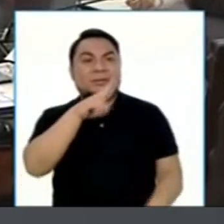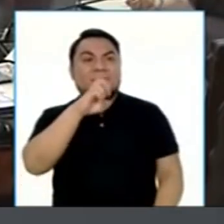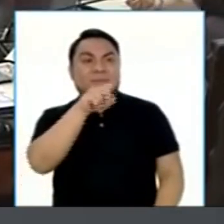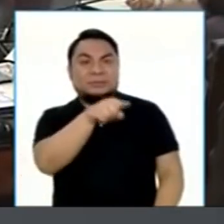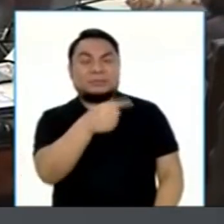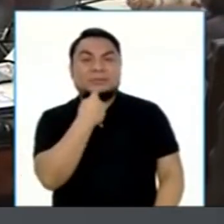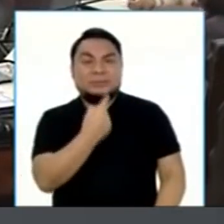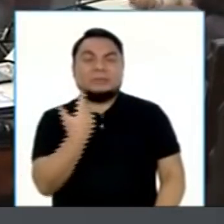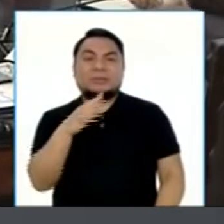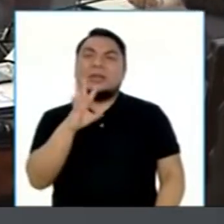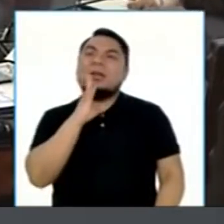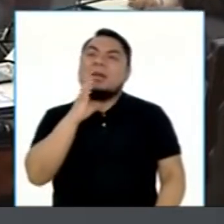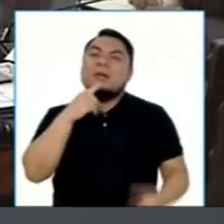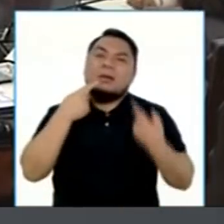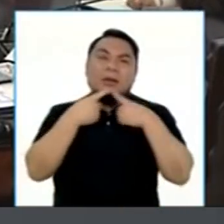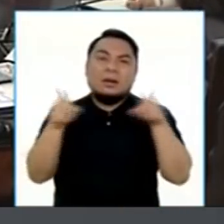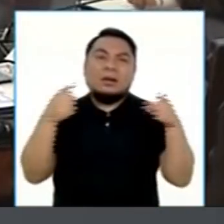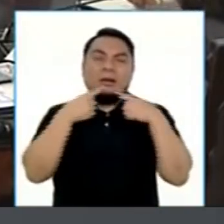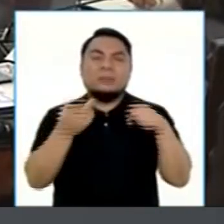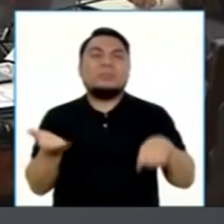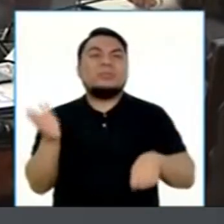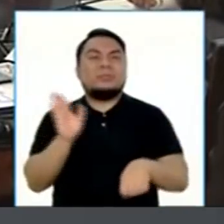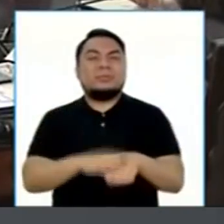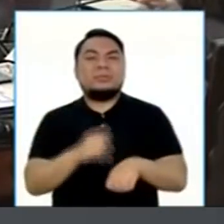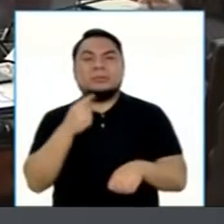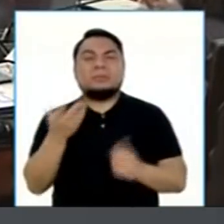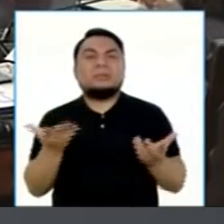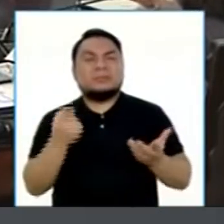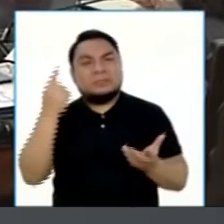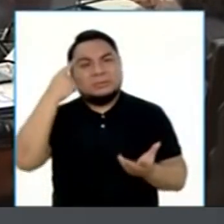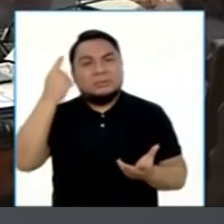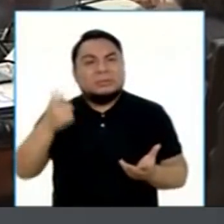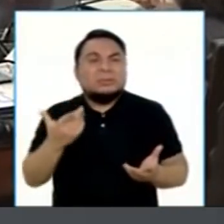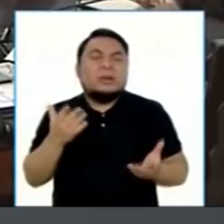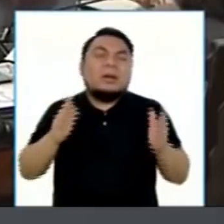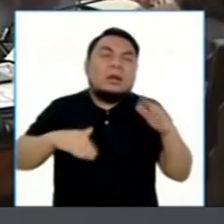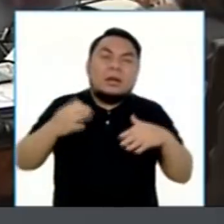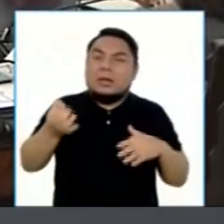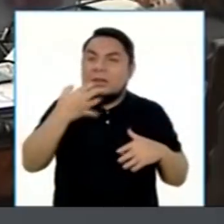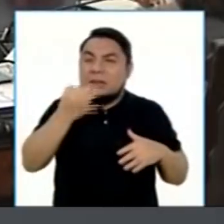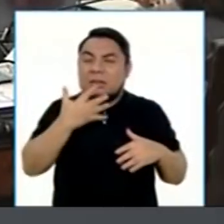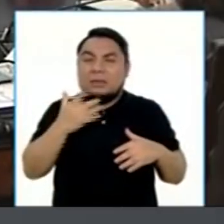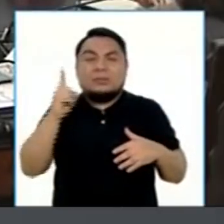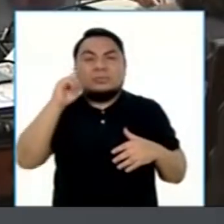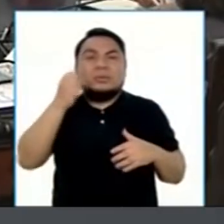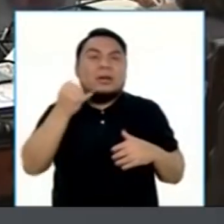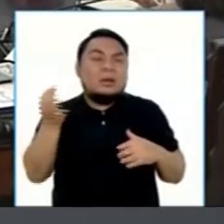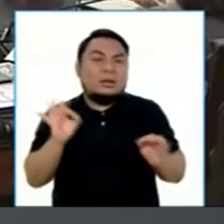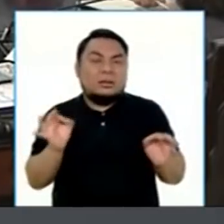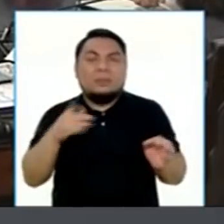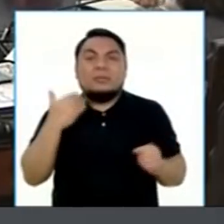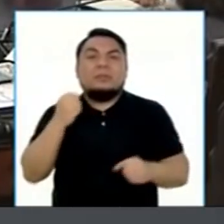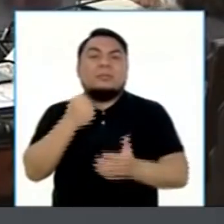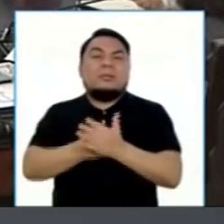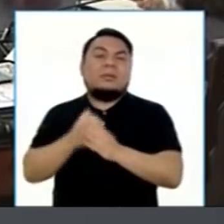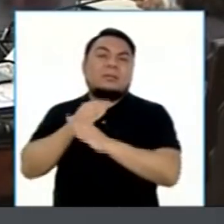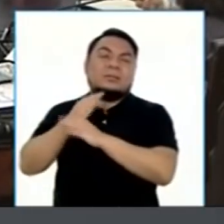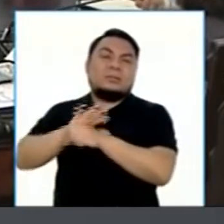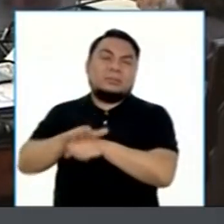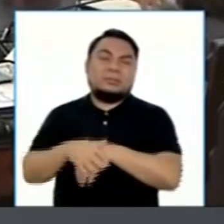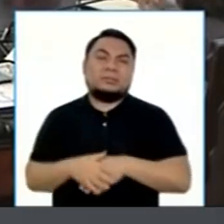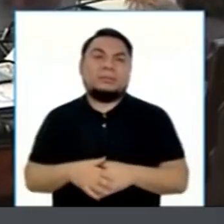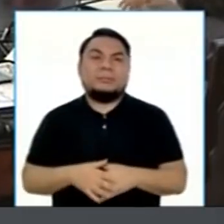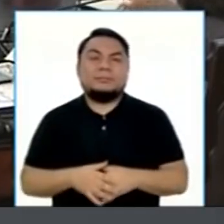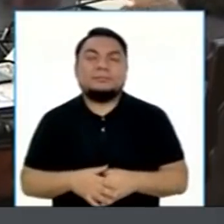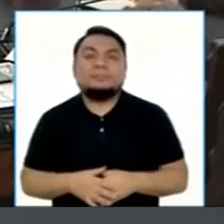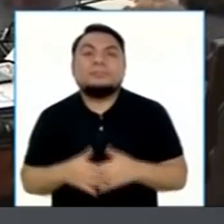Zamora, ha estado dando declaraciones acerca de los aparentes tratamientos, aunque no existe ninguno, para combatir la